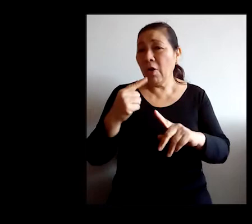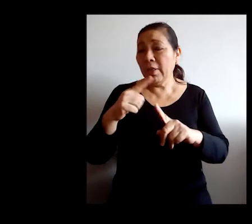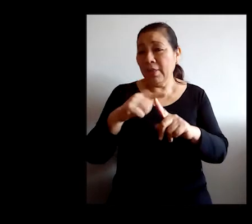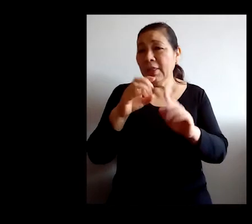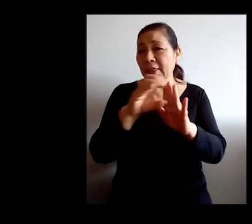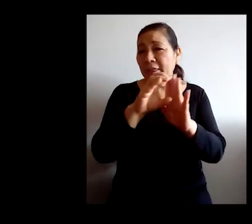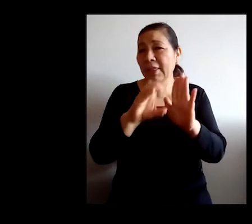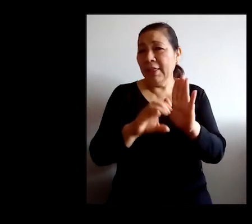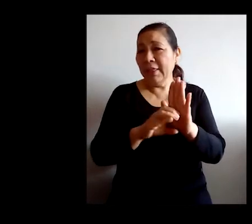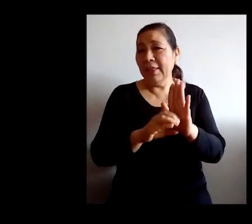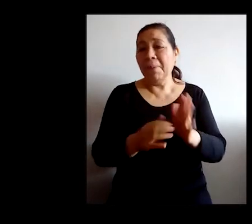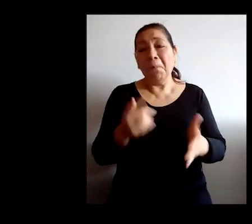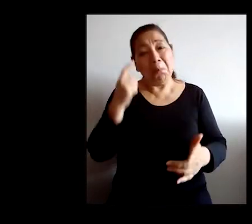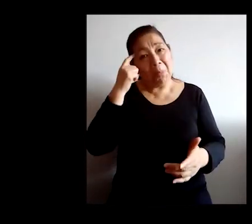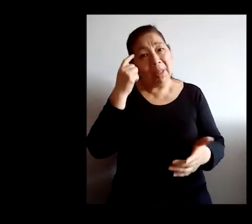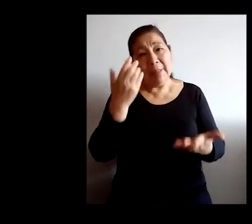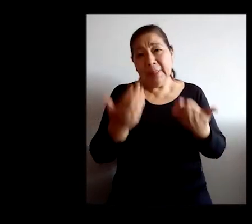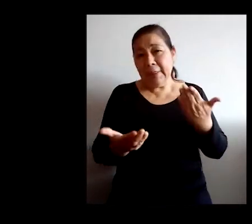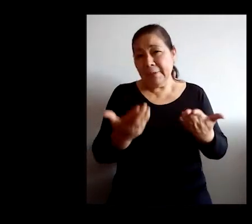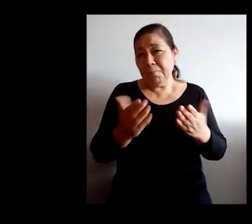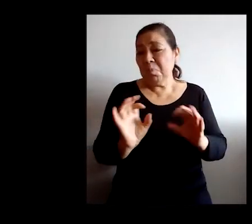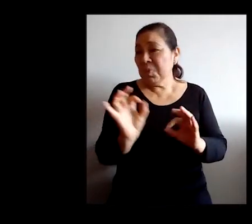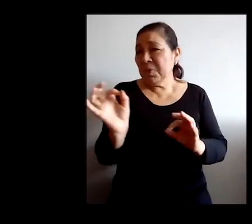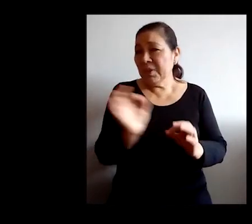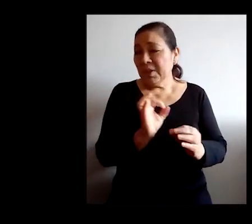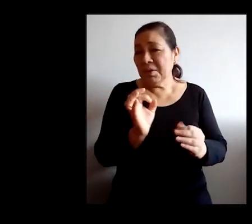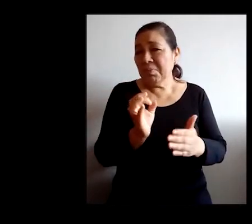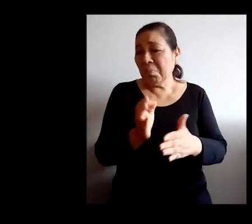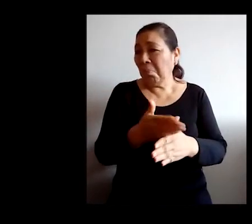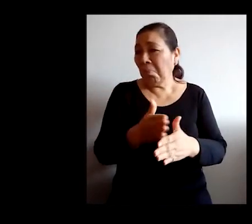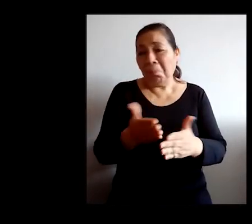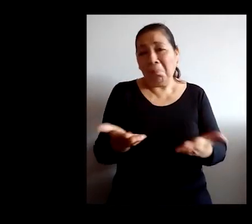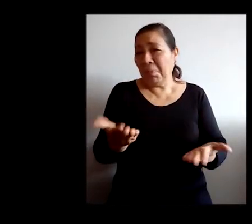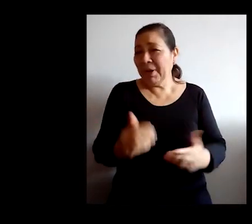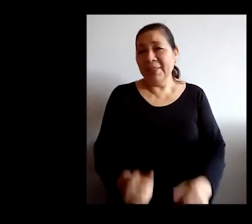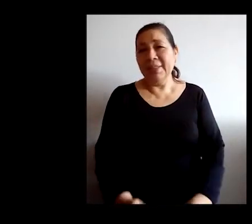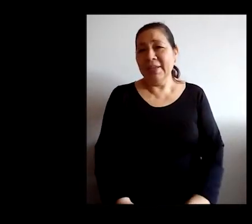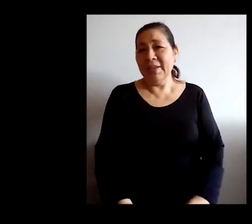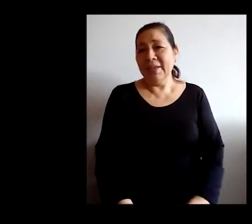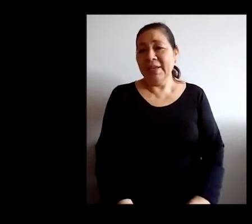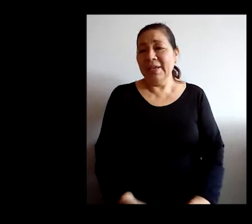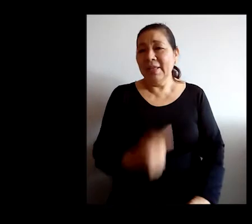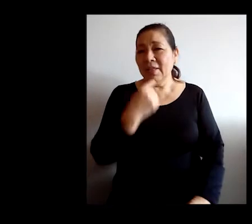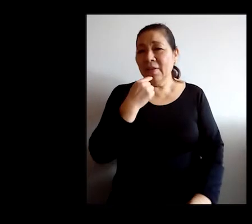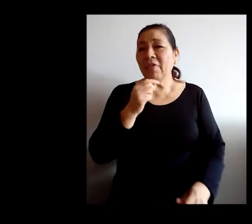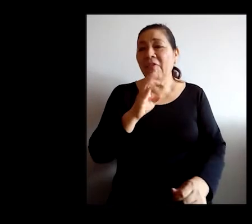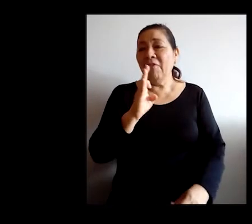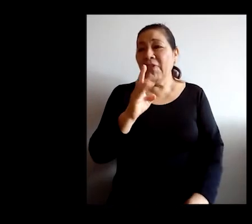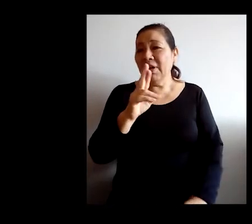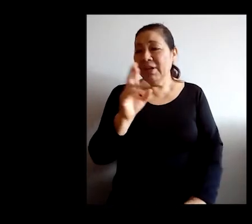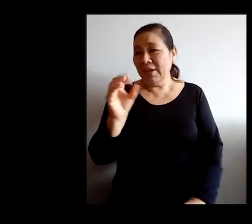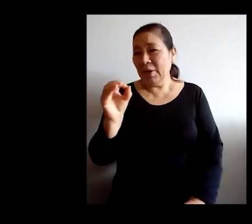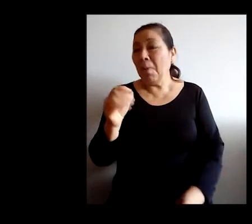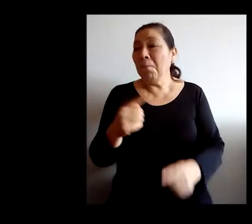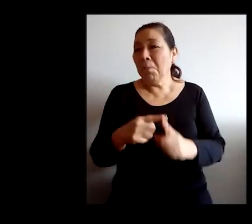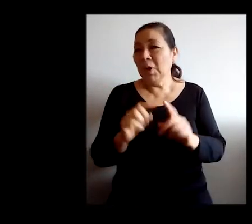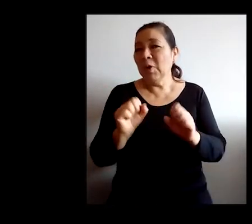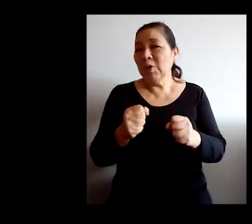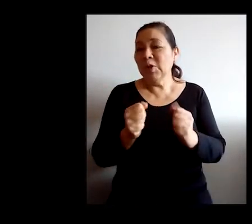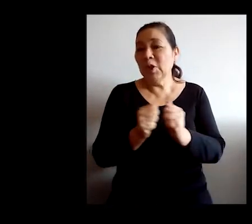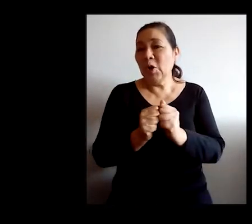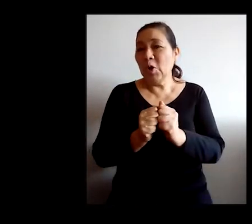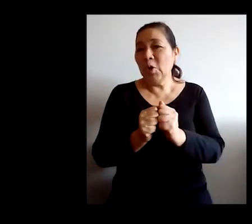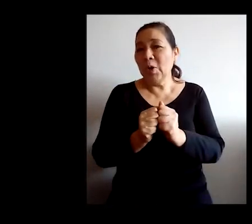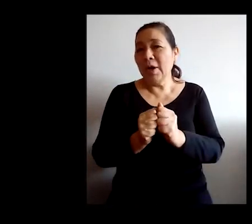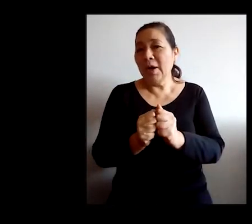conformación del tribunal, me parece, sin la participación solamente del doctor Ferrero, pero sí con